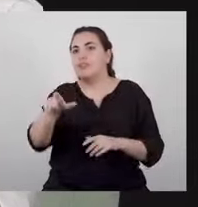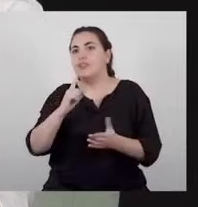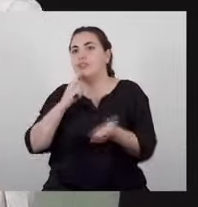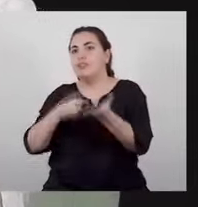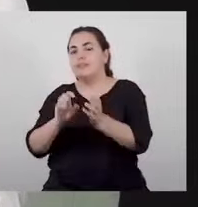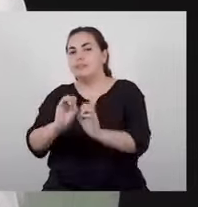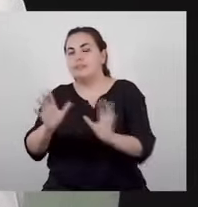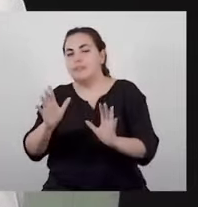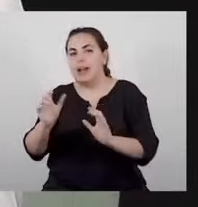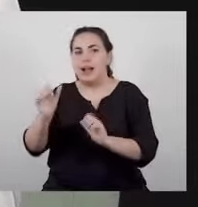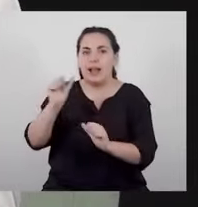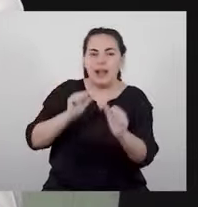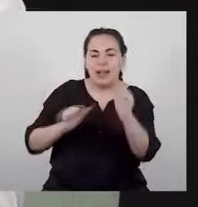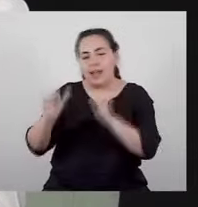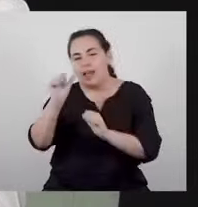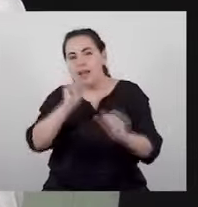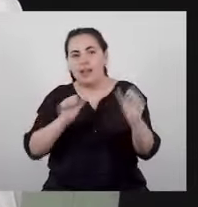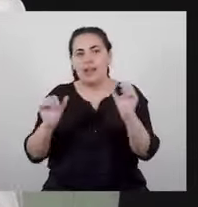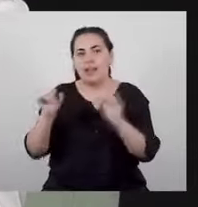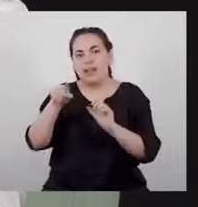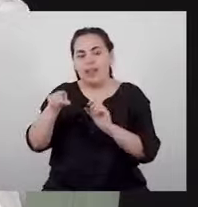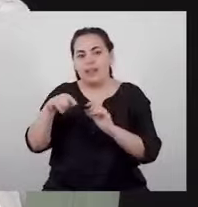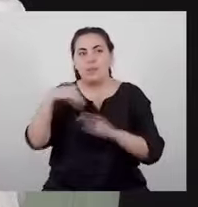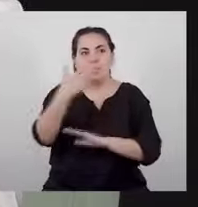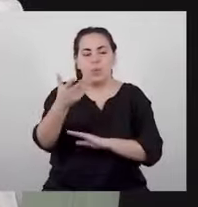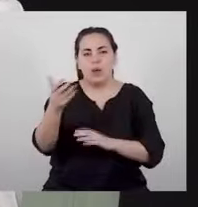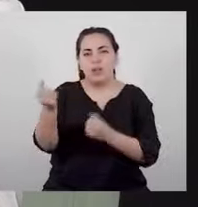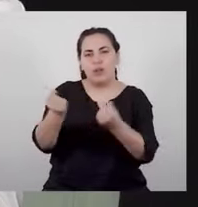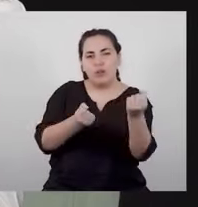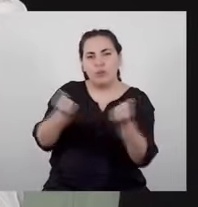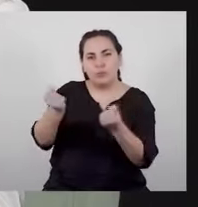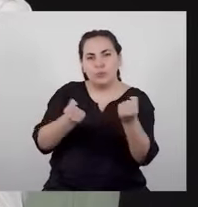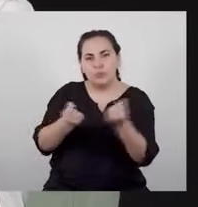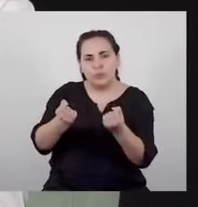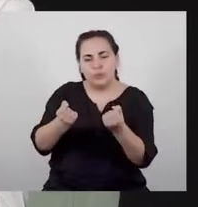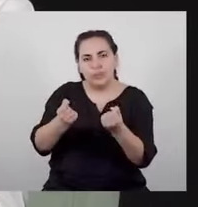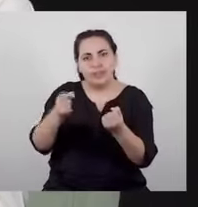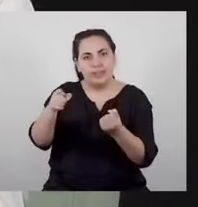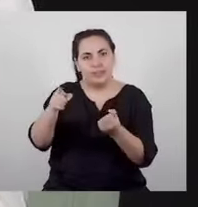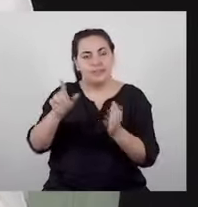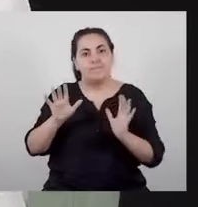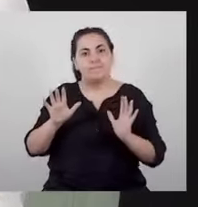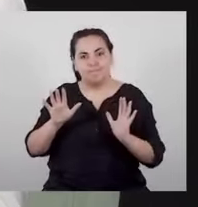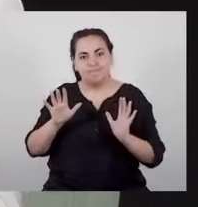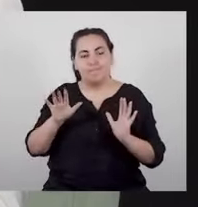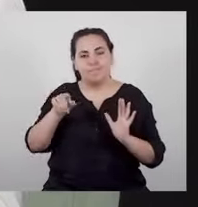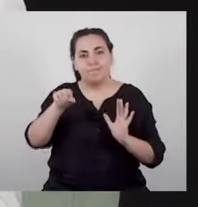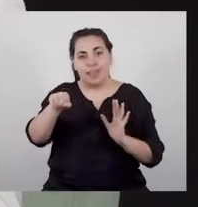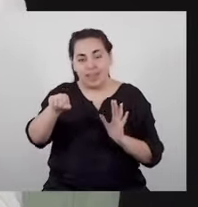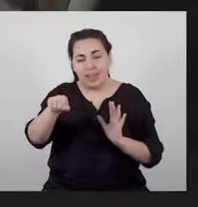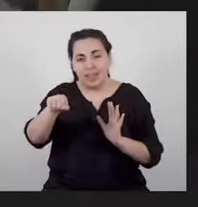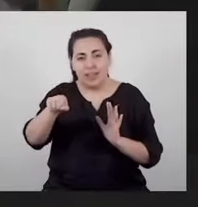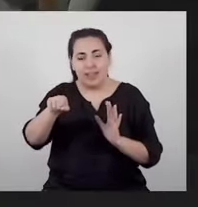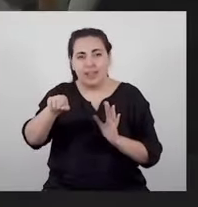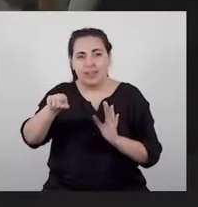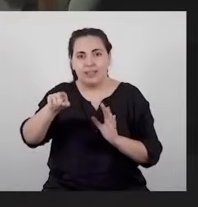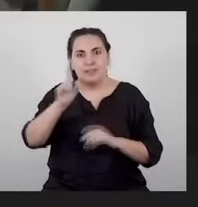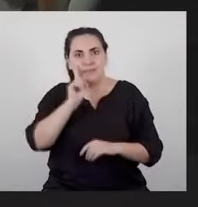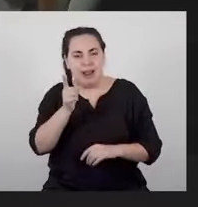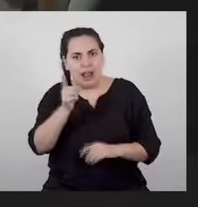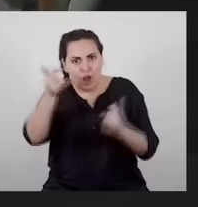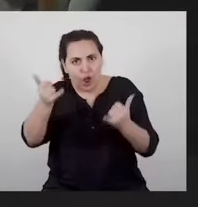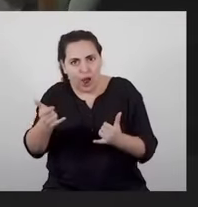que decide salir a conducir después de haber consumido o sea lo que sea, no solo lo afecta y lo pone en